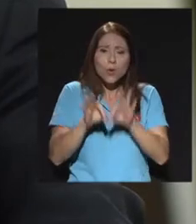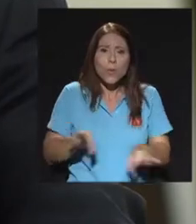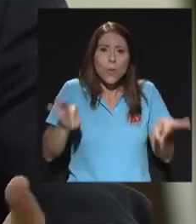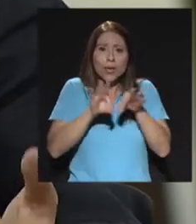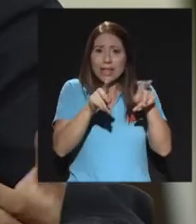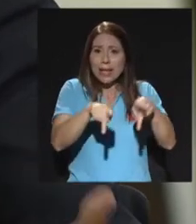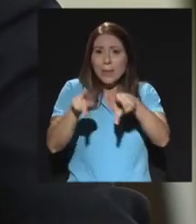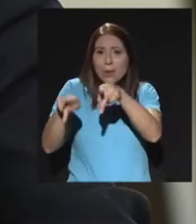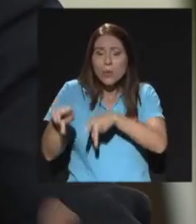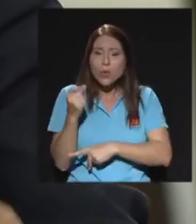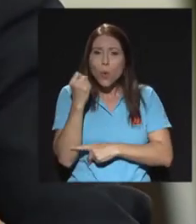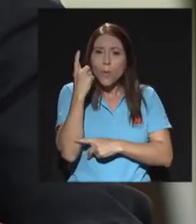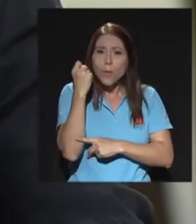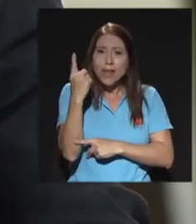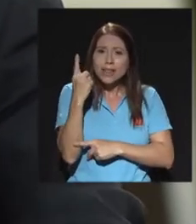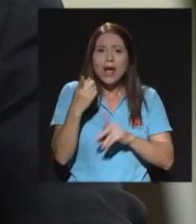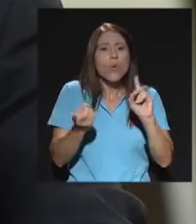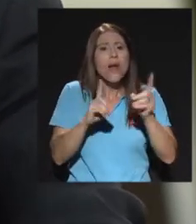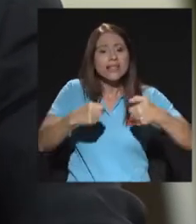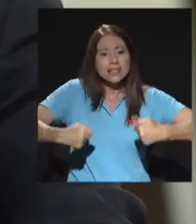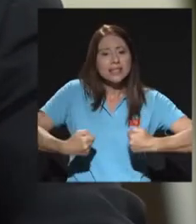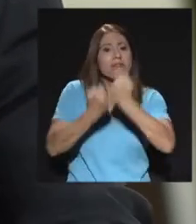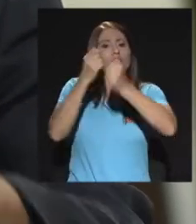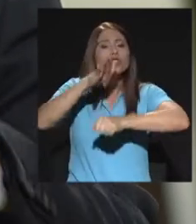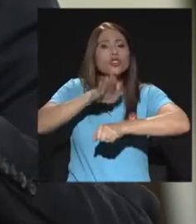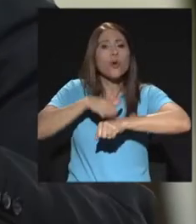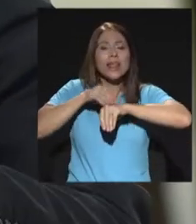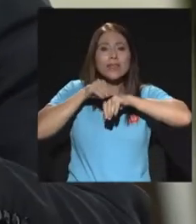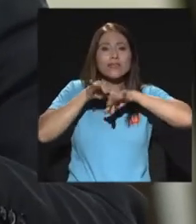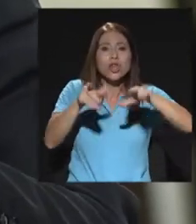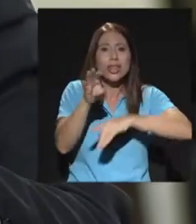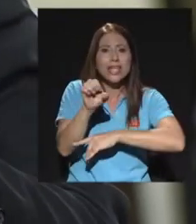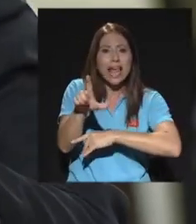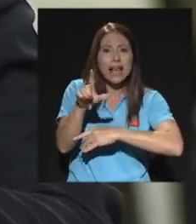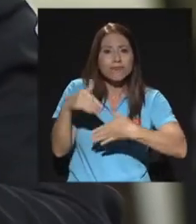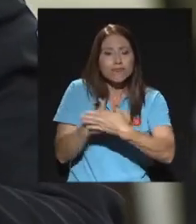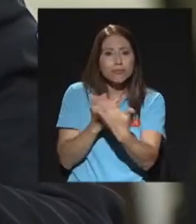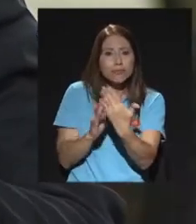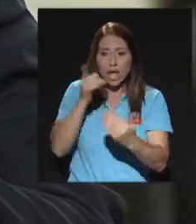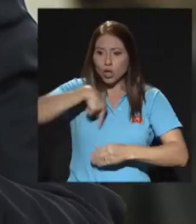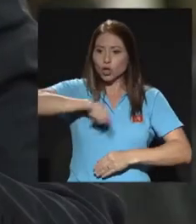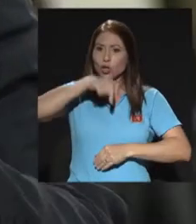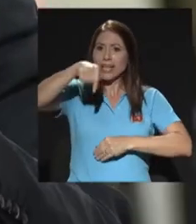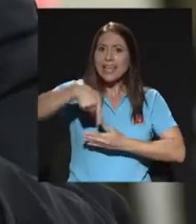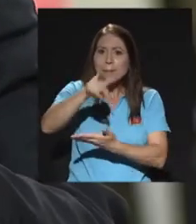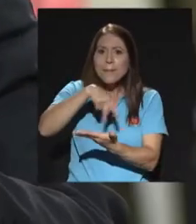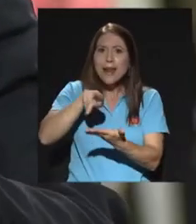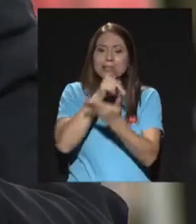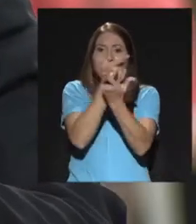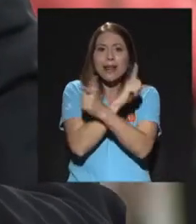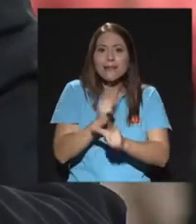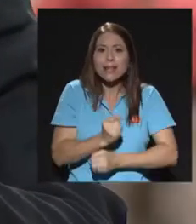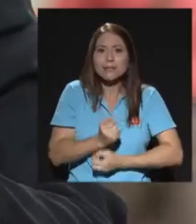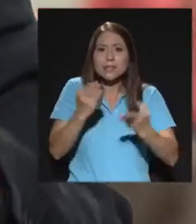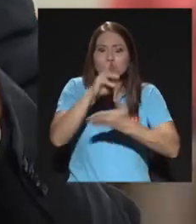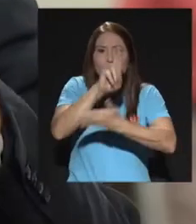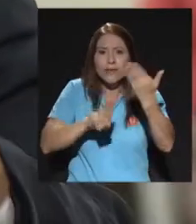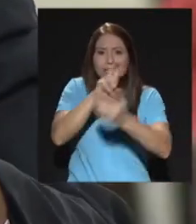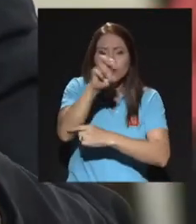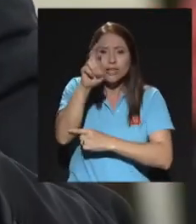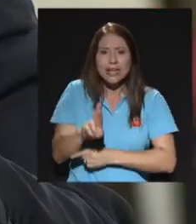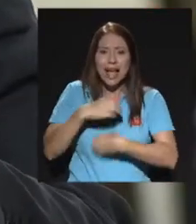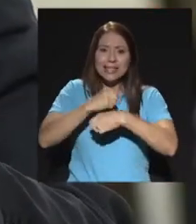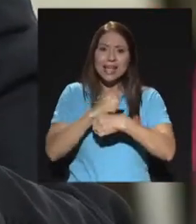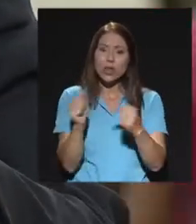poco los desafíos que tenemos en torno a la radiodifusión digital. Estamos en la libertad, en la Plaza de la Libertad de Expresión, en la Universidad de Costa Rica,